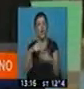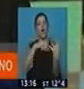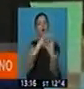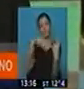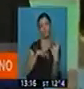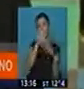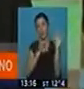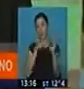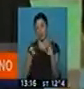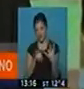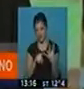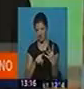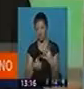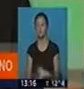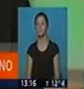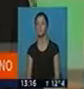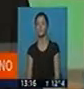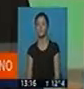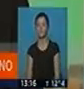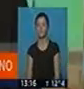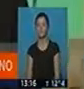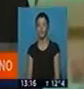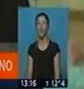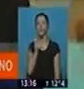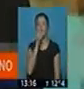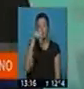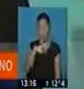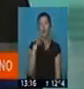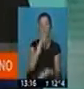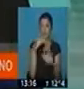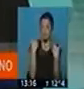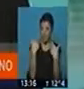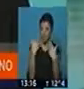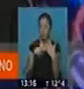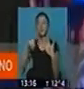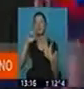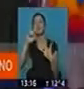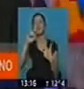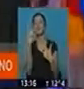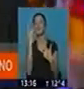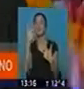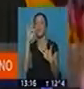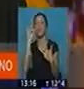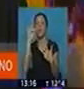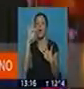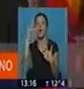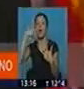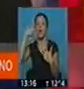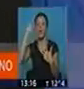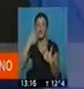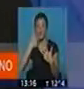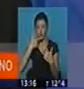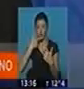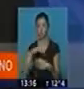decir, vota como novedad de estas elecciones a Podemos también y a Ciudadanos también. ¿Qué ocurre ahora? Bueno,